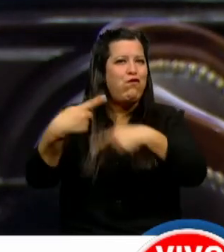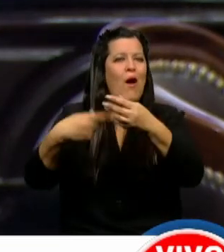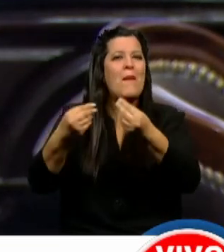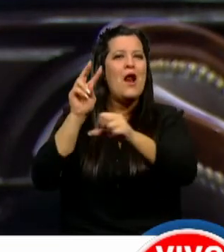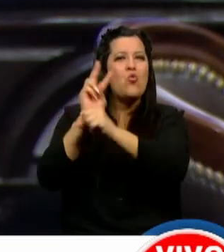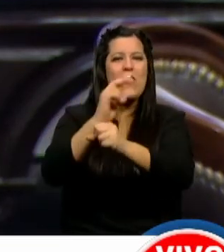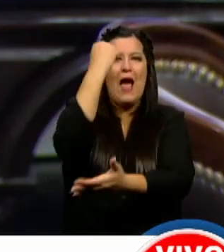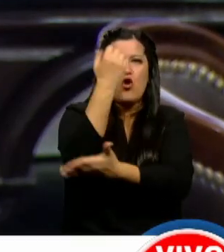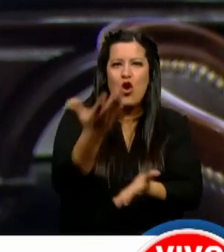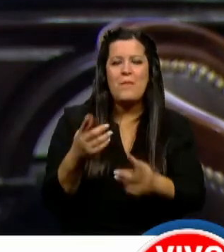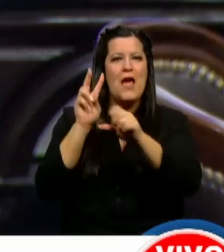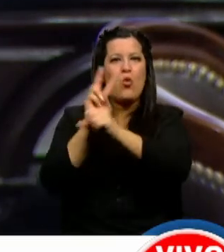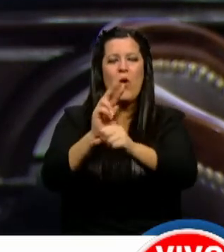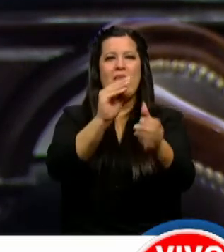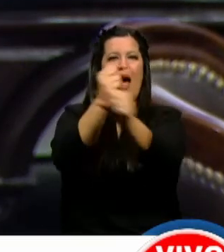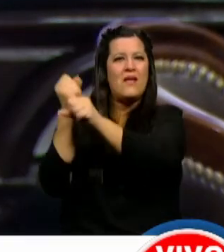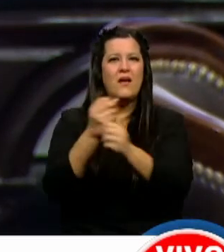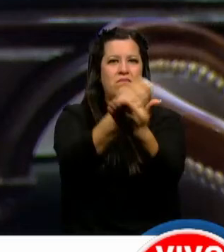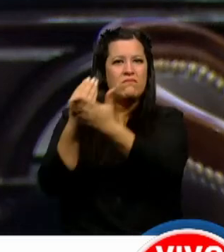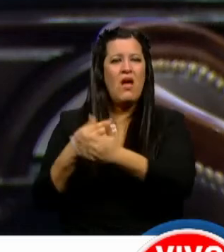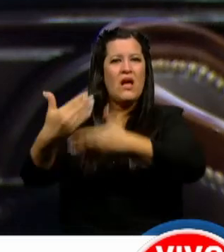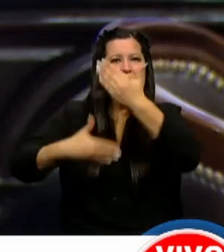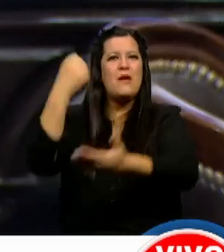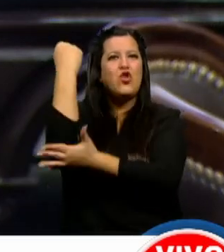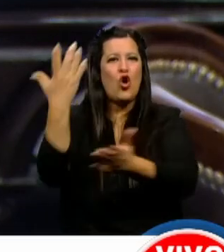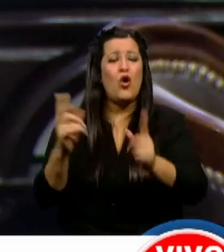proteger la economía, para proteger el empleo, el crecimiento